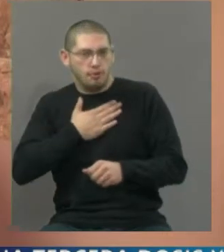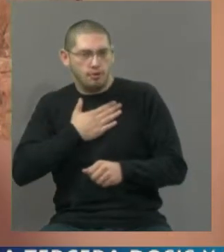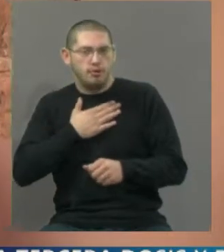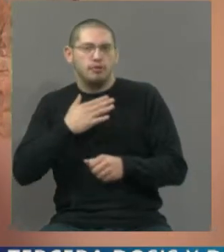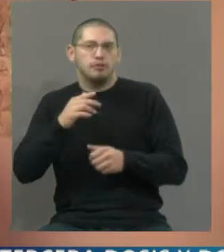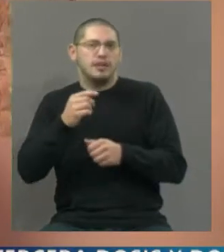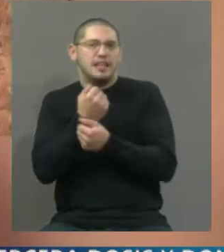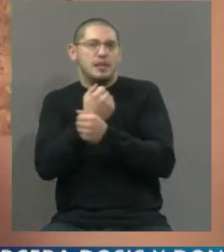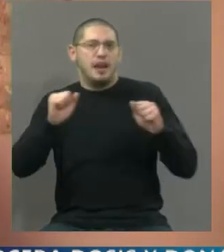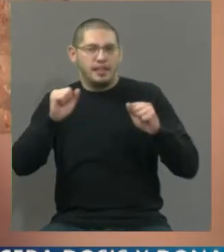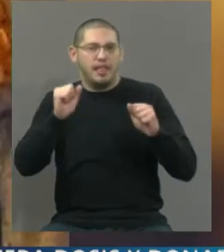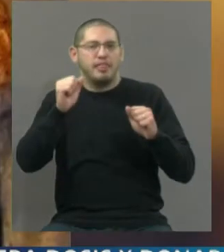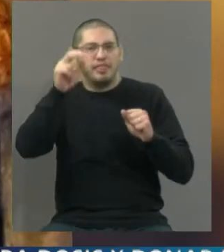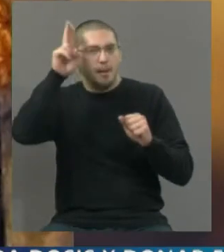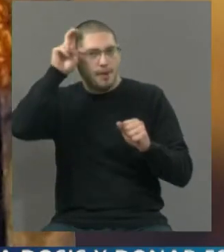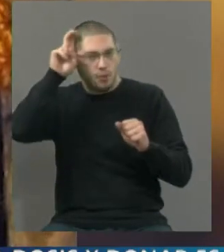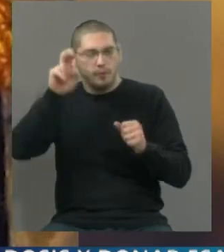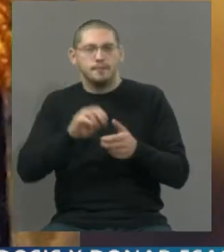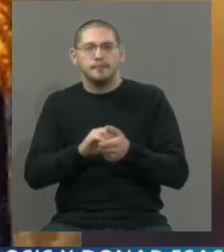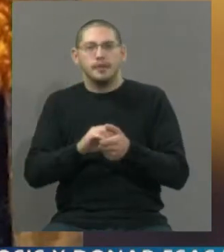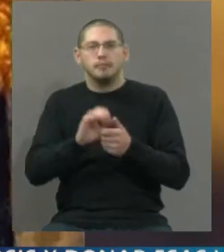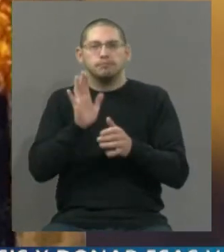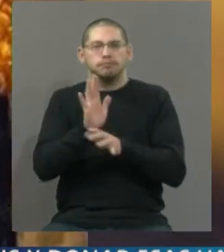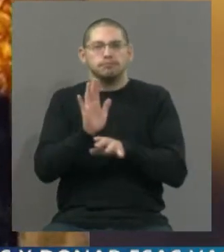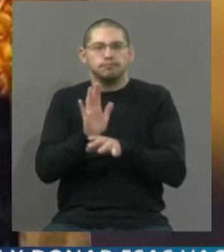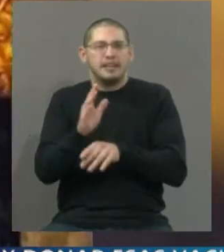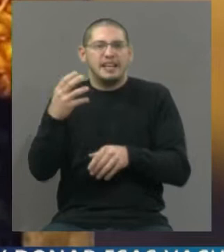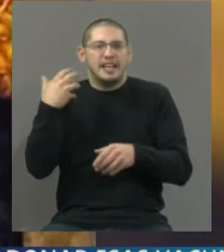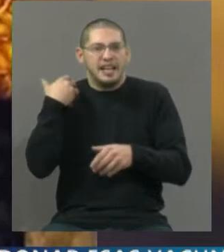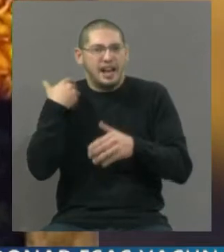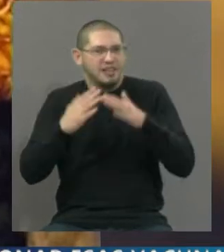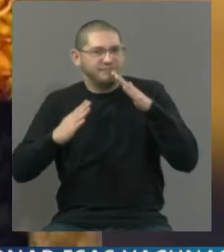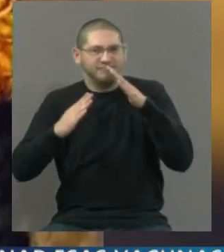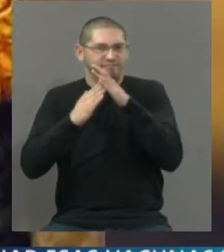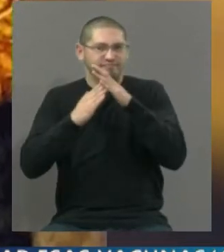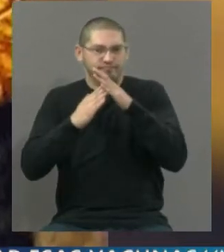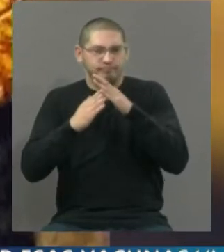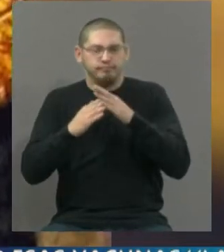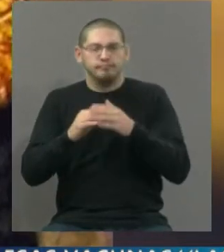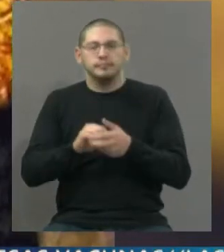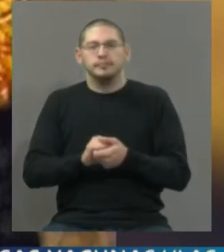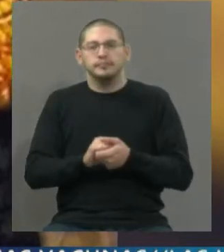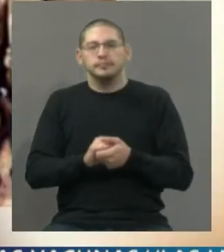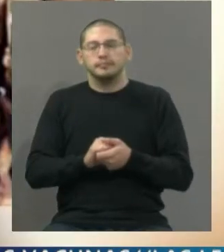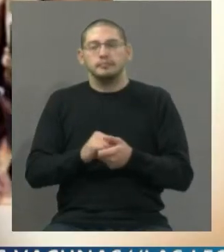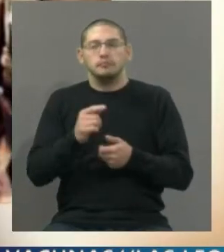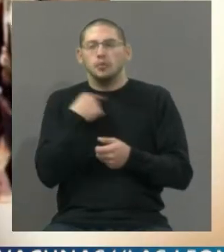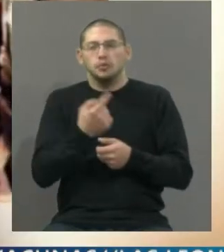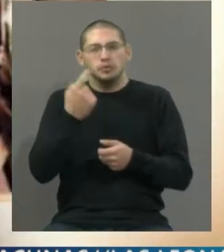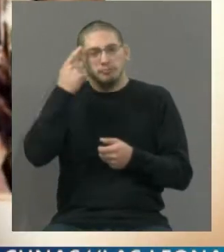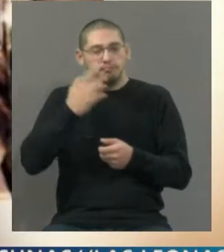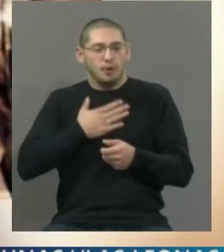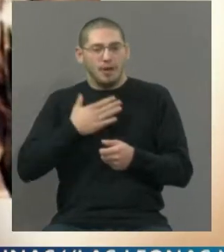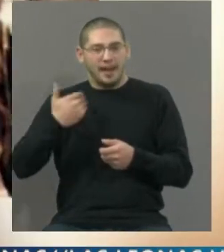de la libertad del Perú, fundador de la República y generalísimo de las armas. La pregunta es, para nosotros es el padre